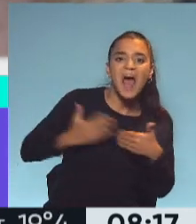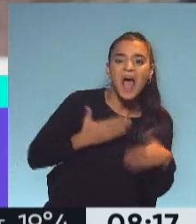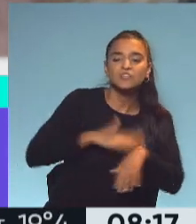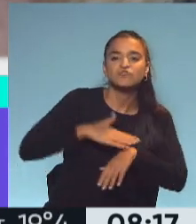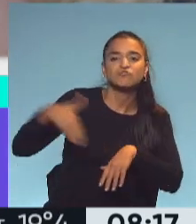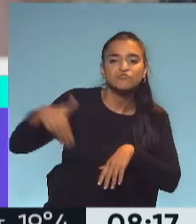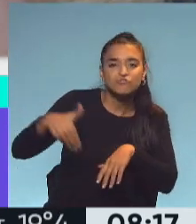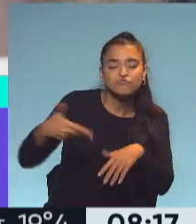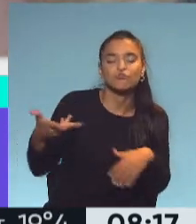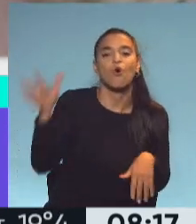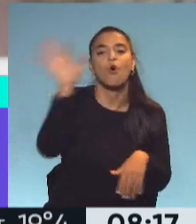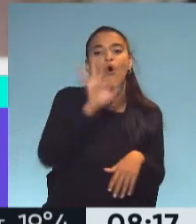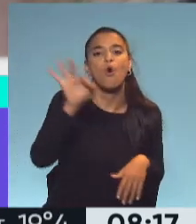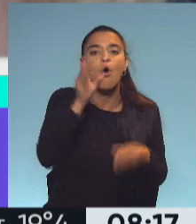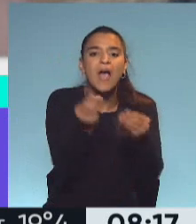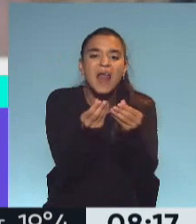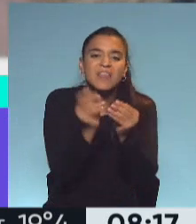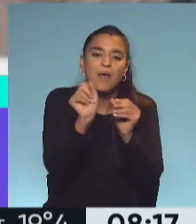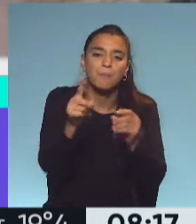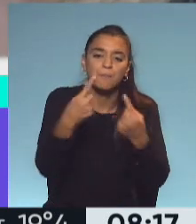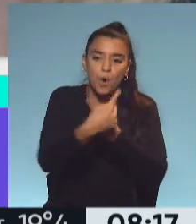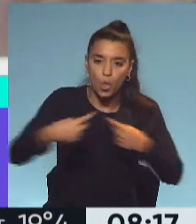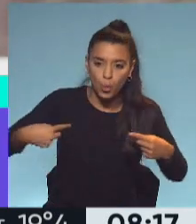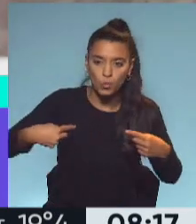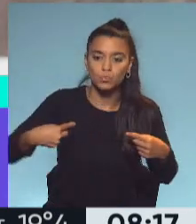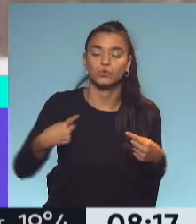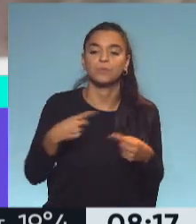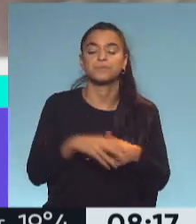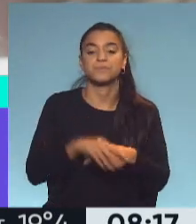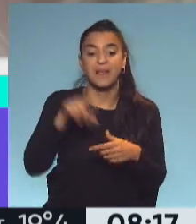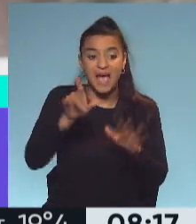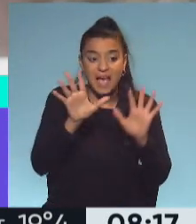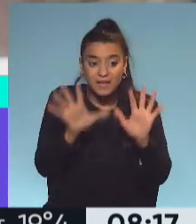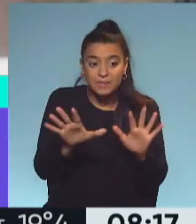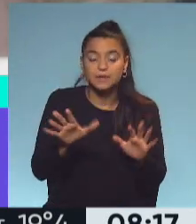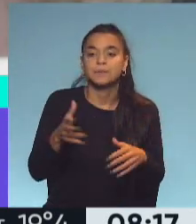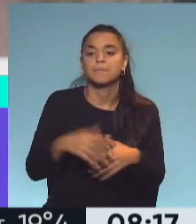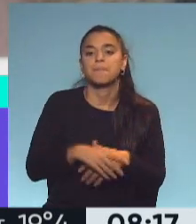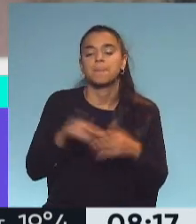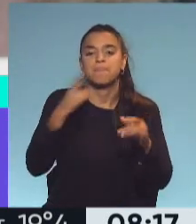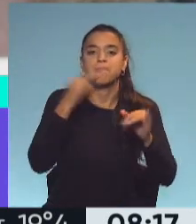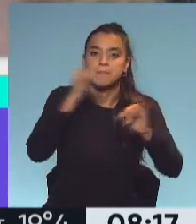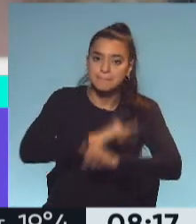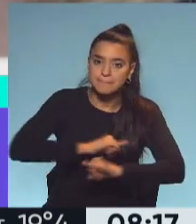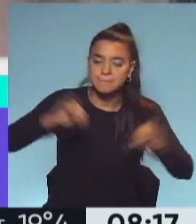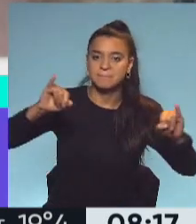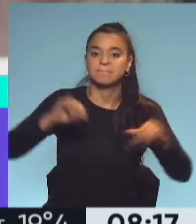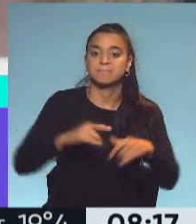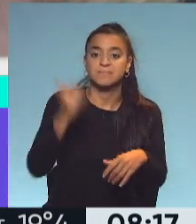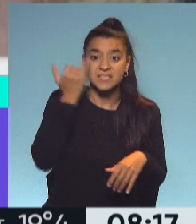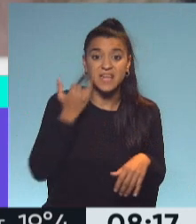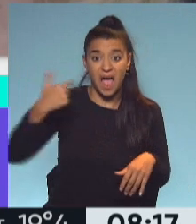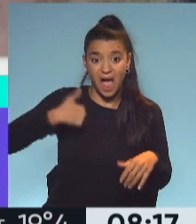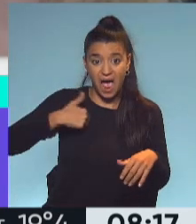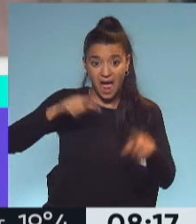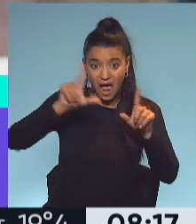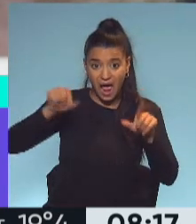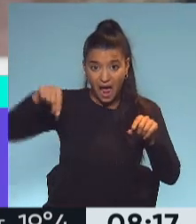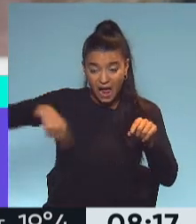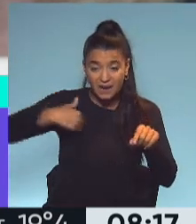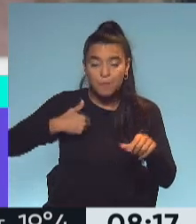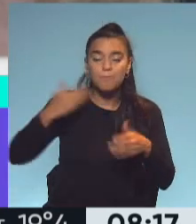la calidad del producto. En este sentido, como se anunció, lo que sí ya sucedió en Argentina fue